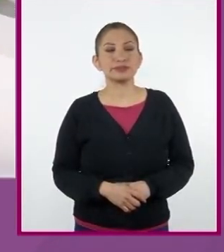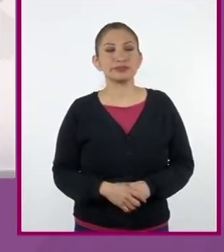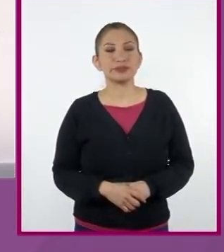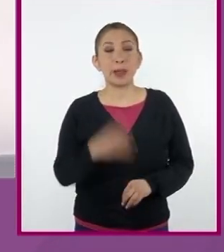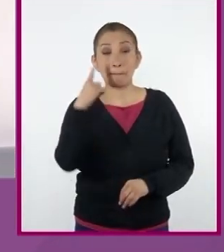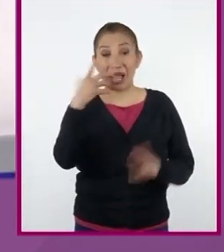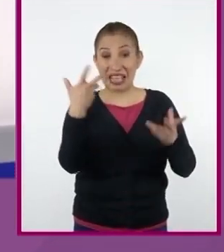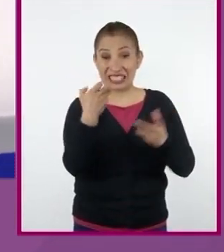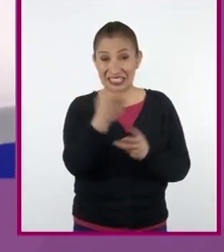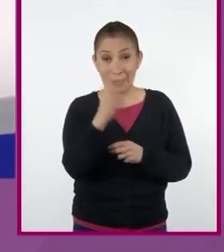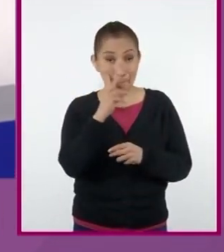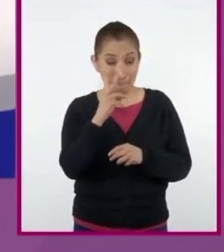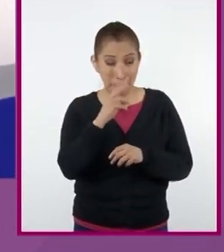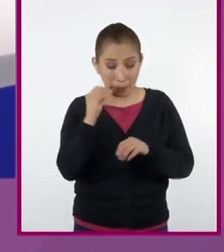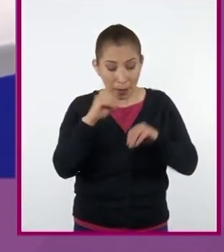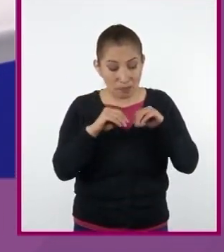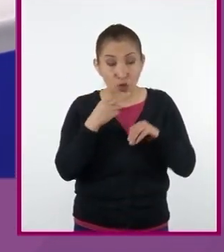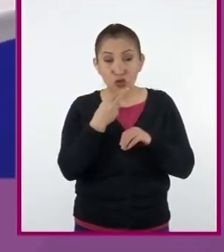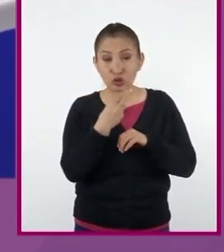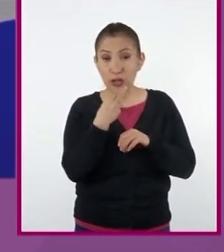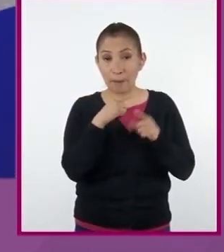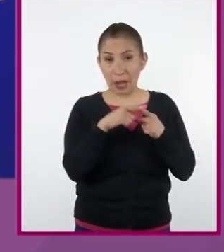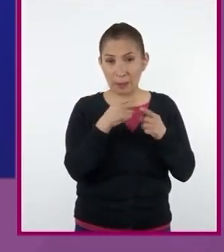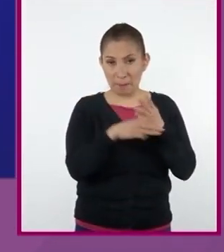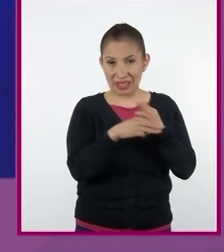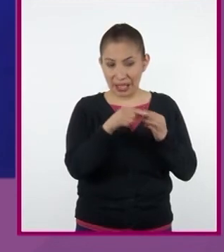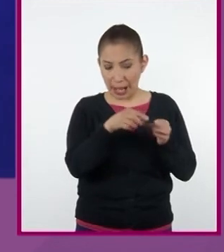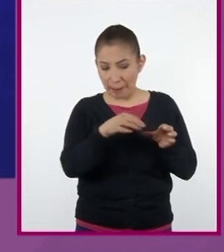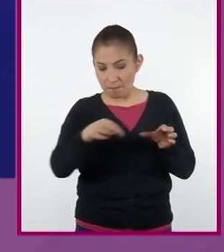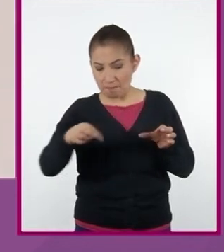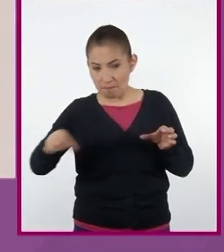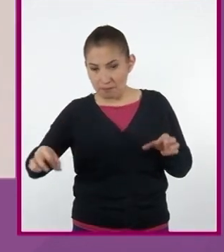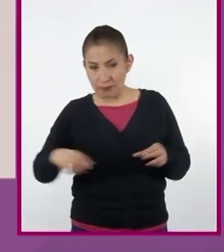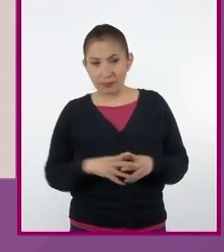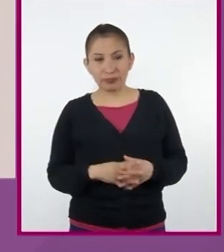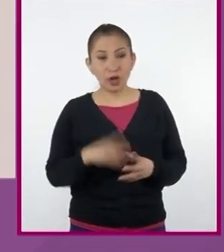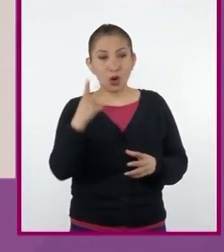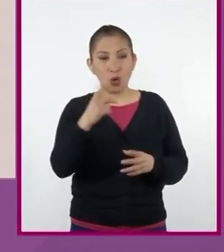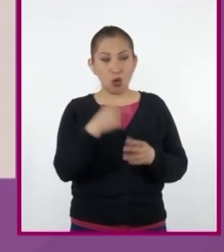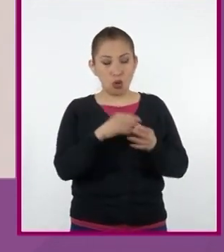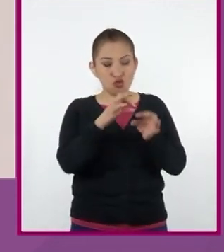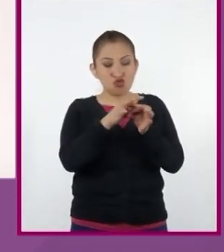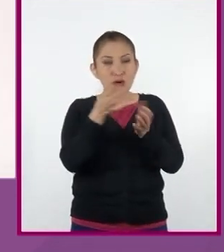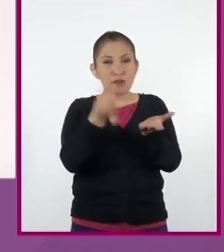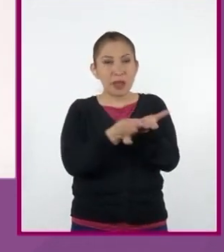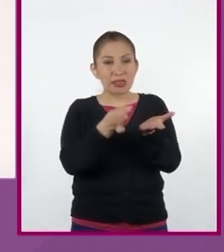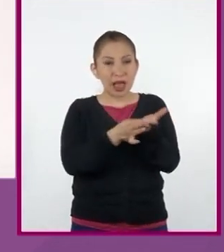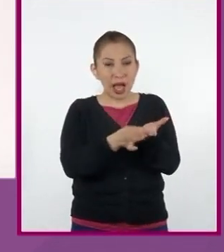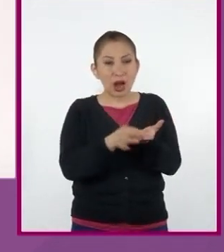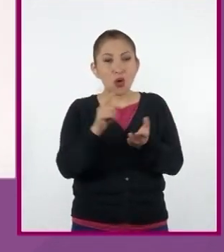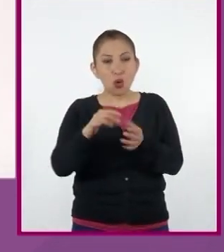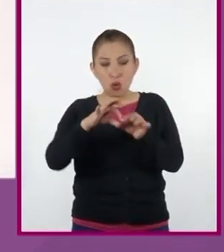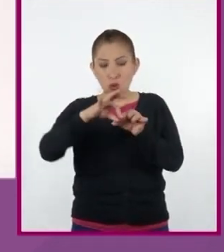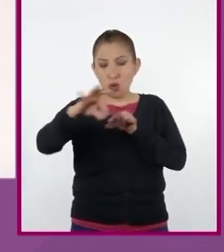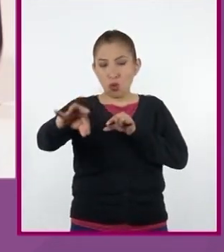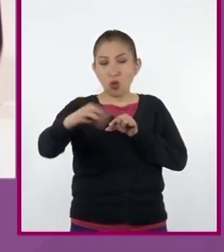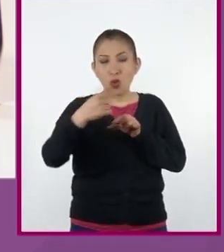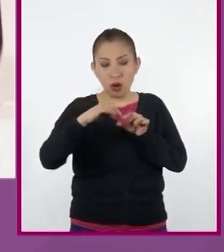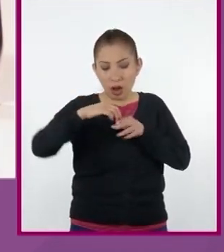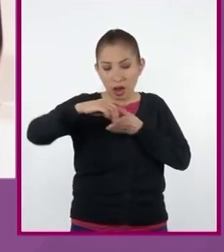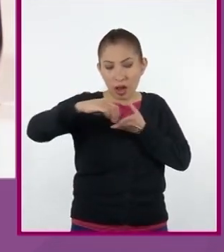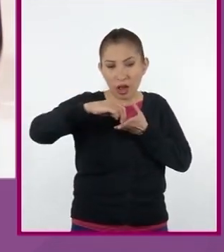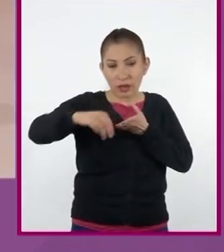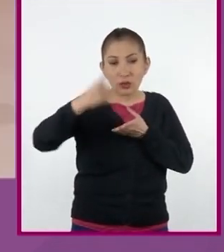Para realizar este experimento utilizaremos los siguientes materiales: un balín metálico, un riel de 1 metro,